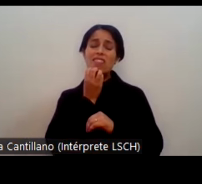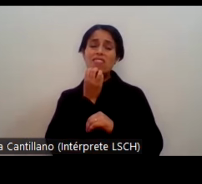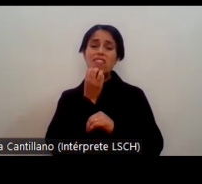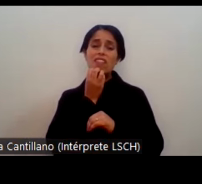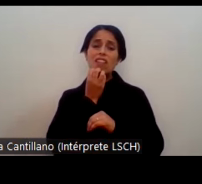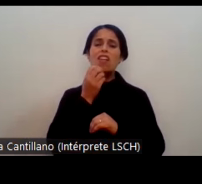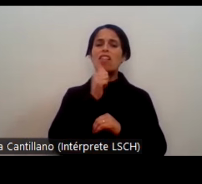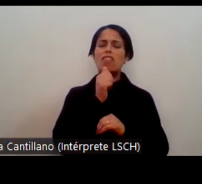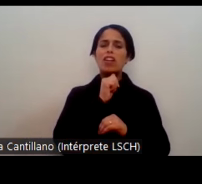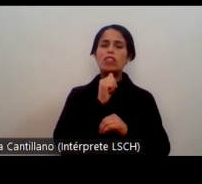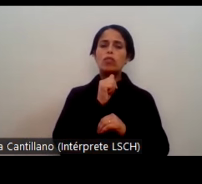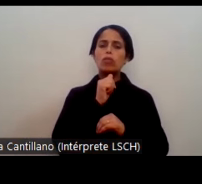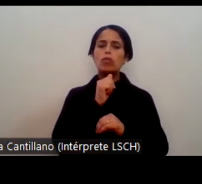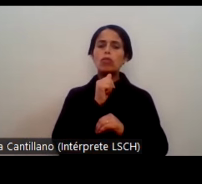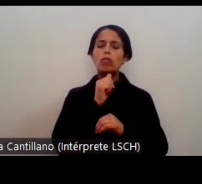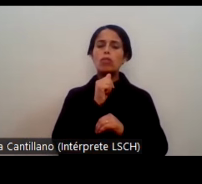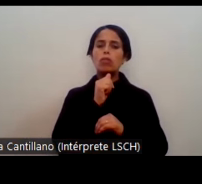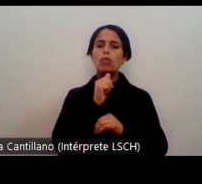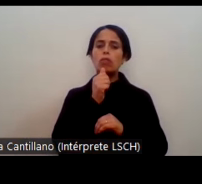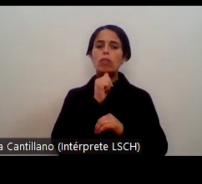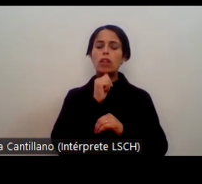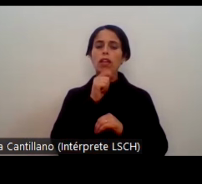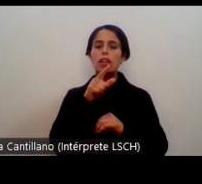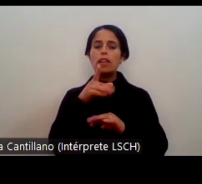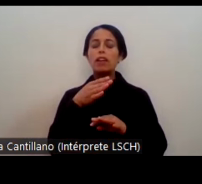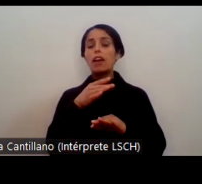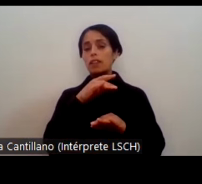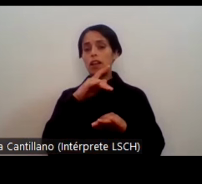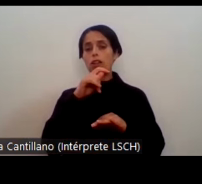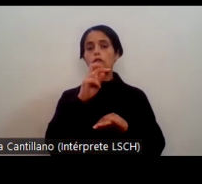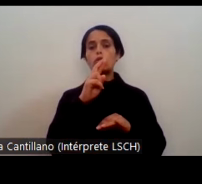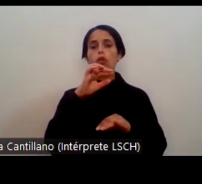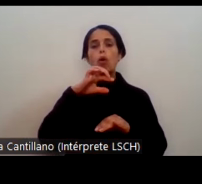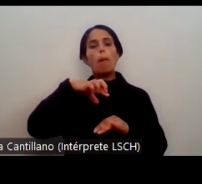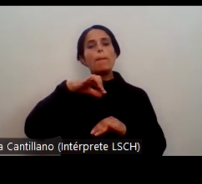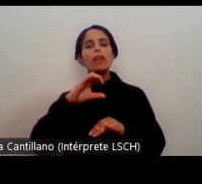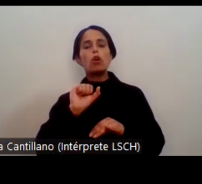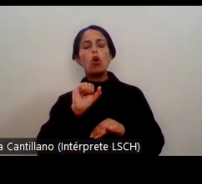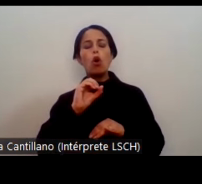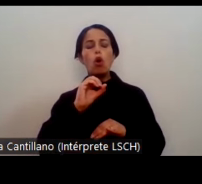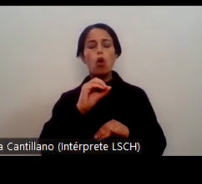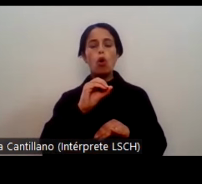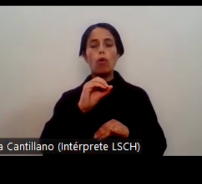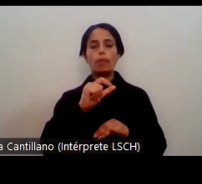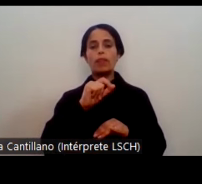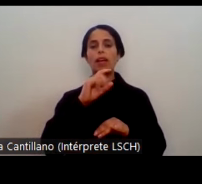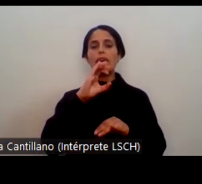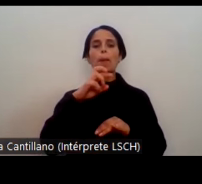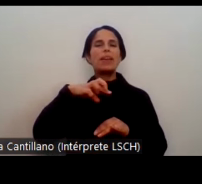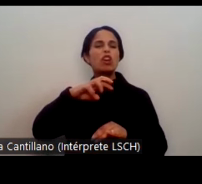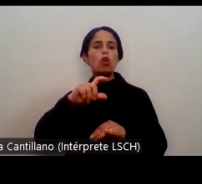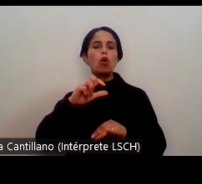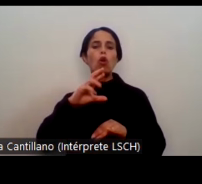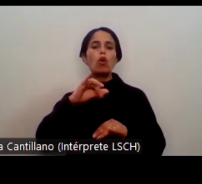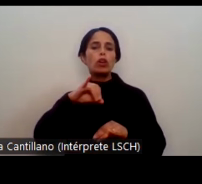faltó poner, corre el trópico de Capricornio. Y el Pacífico, que es importantísimo, ¿no?